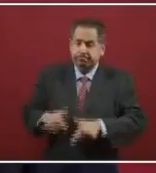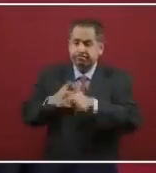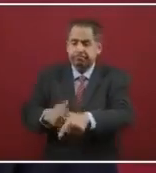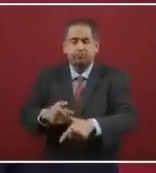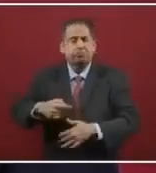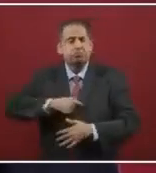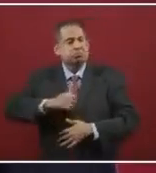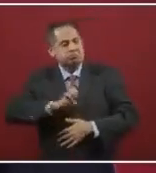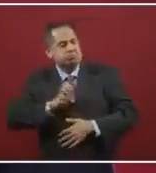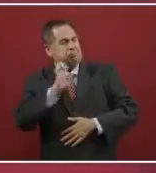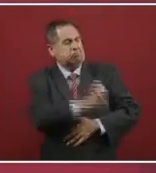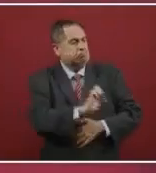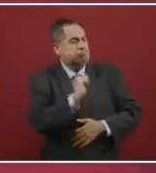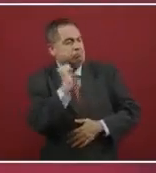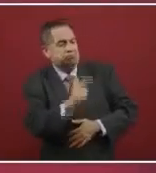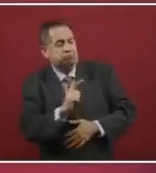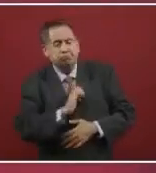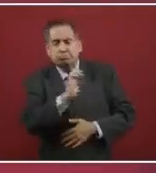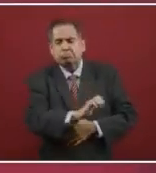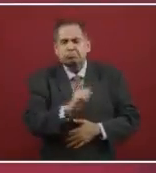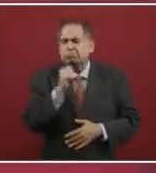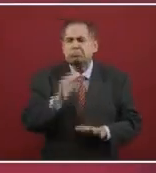nadie,